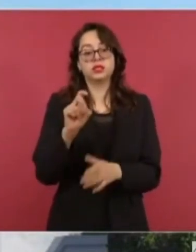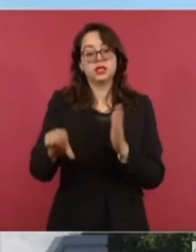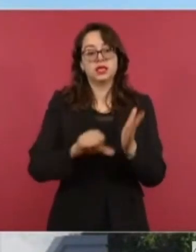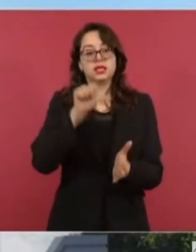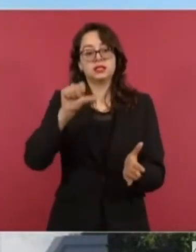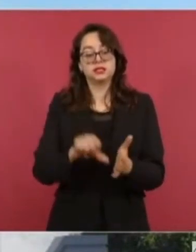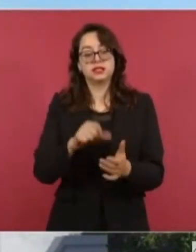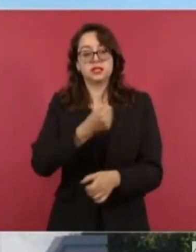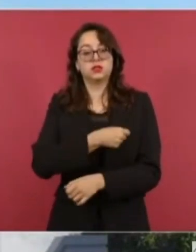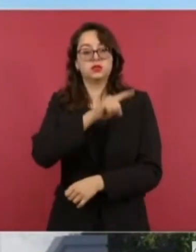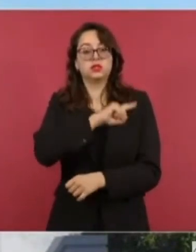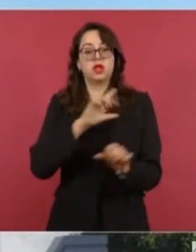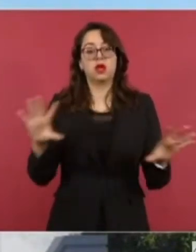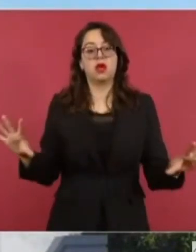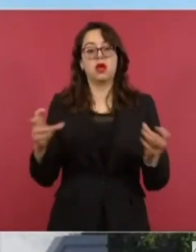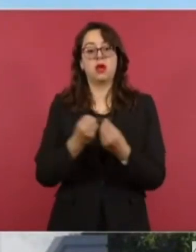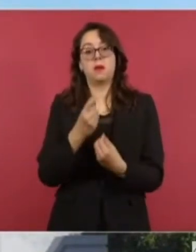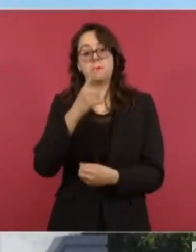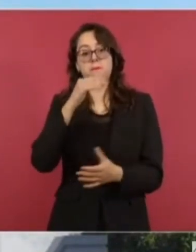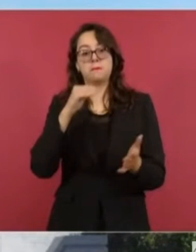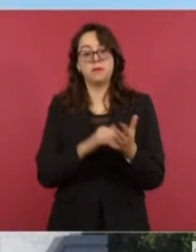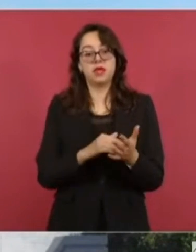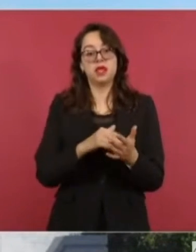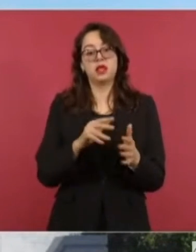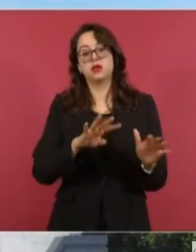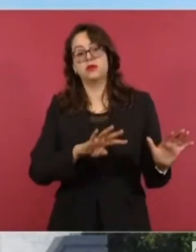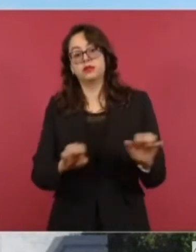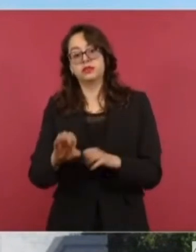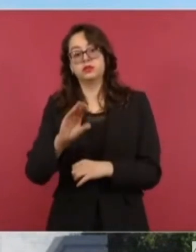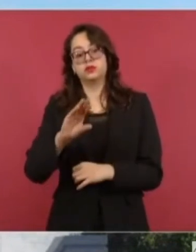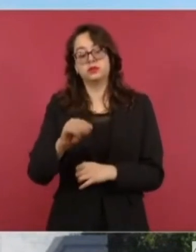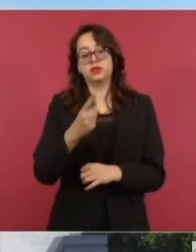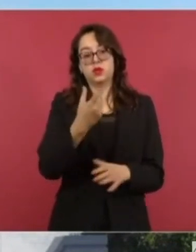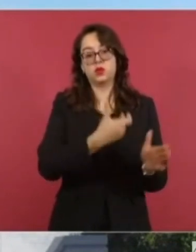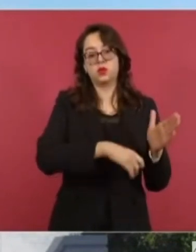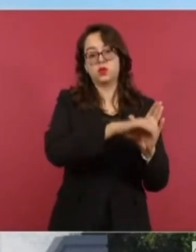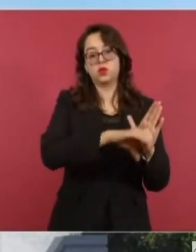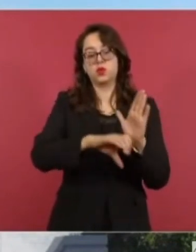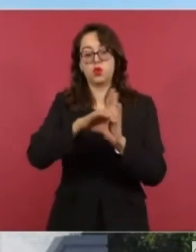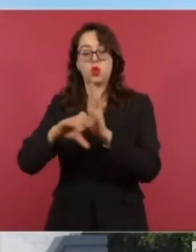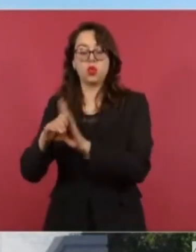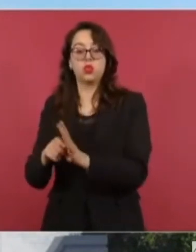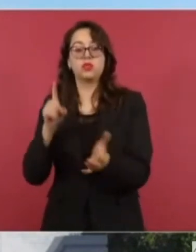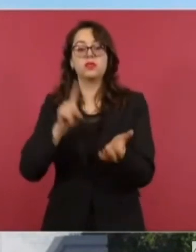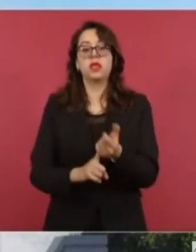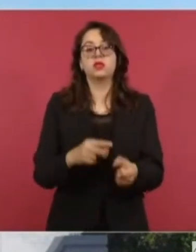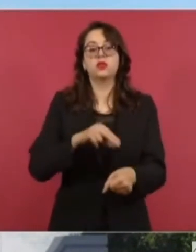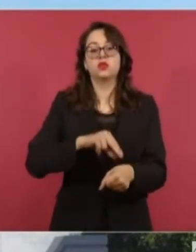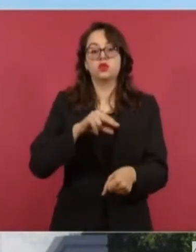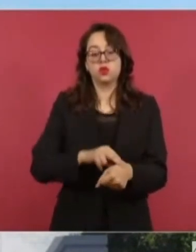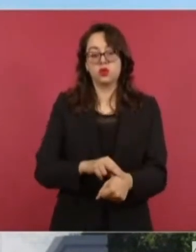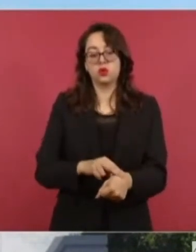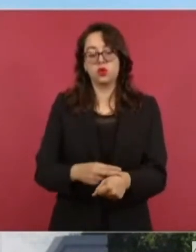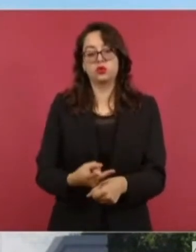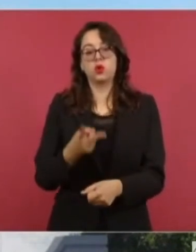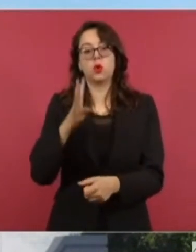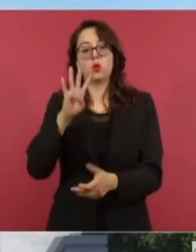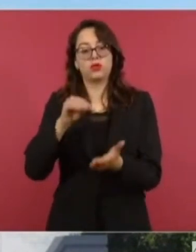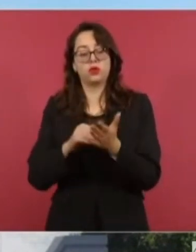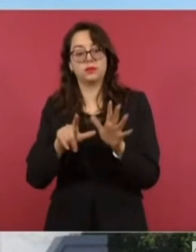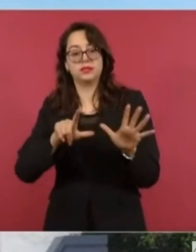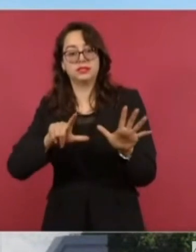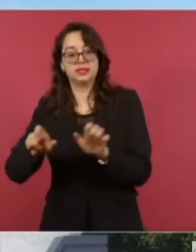con 1,991 consultorios. Actualmente se cuenta con 4,710 médicos, de los cuales